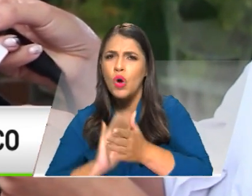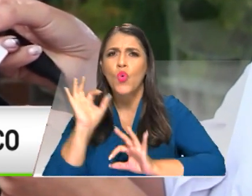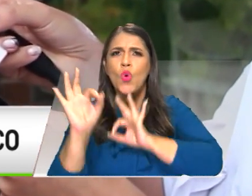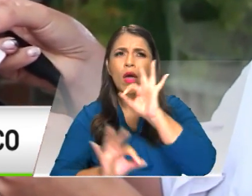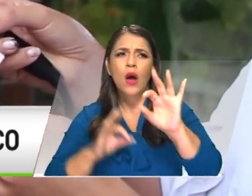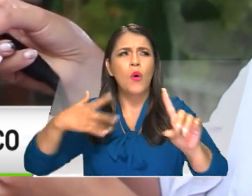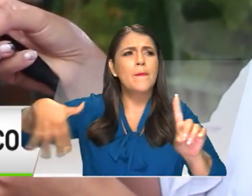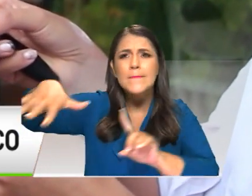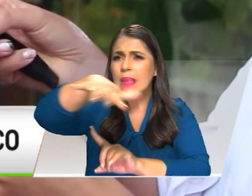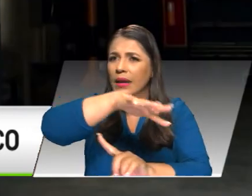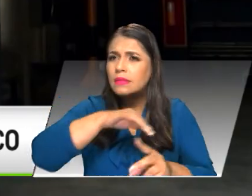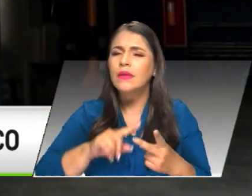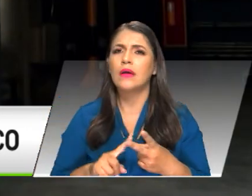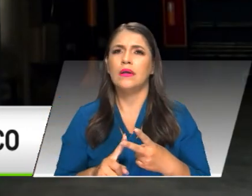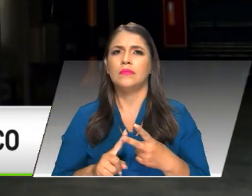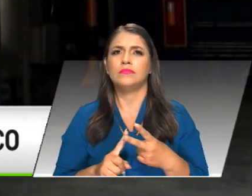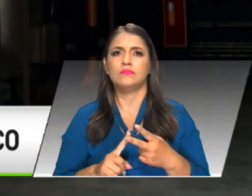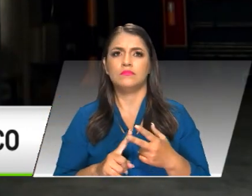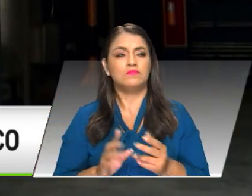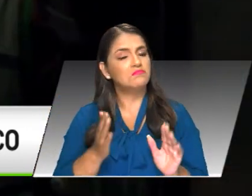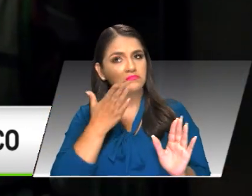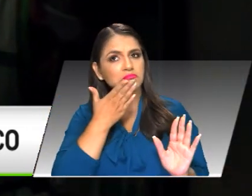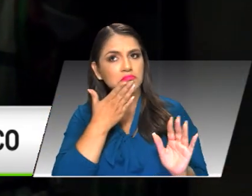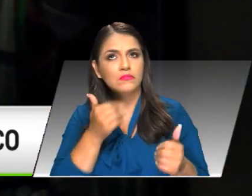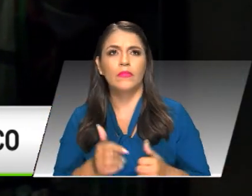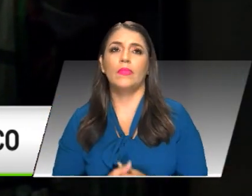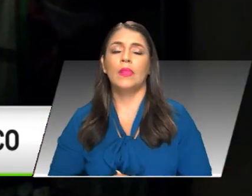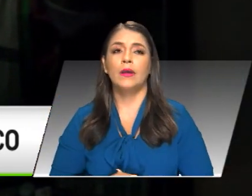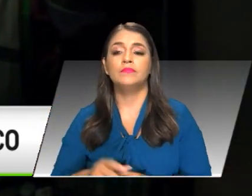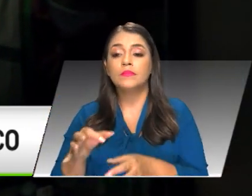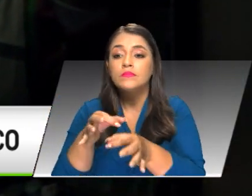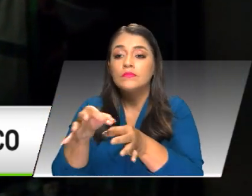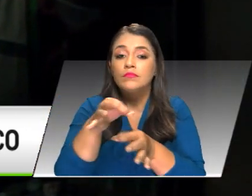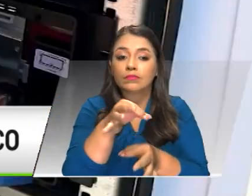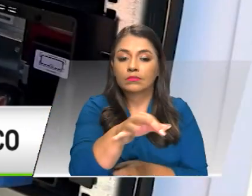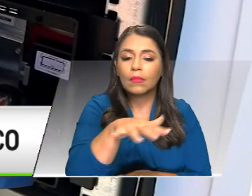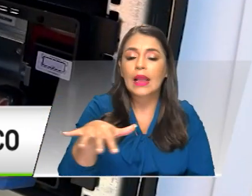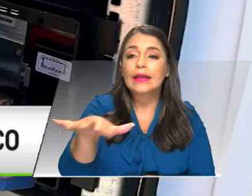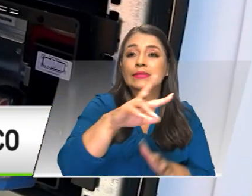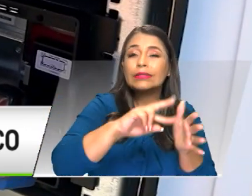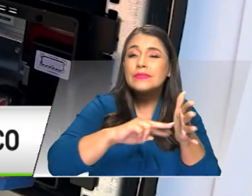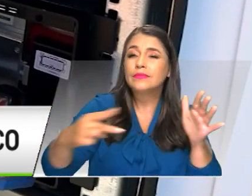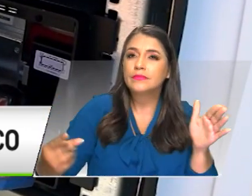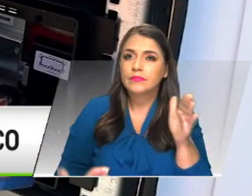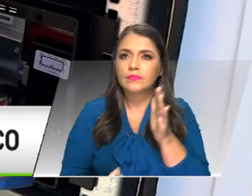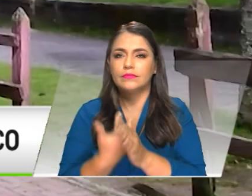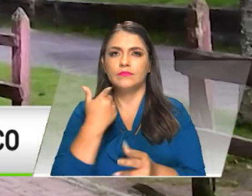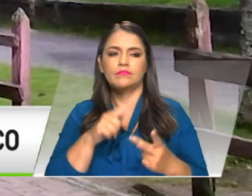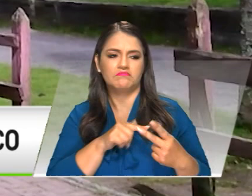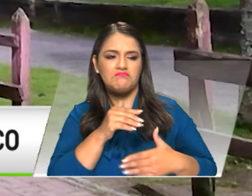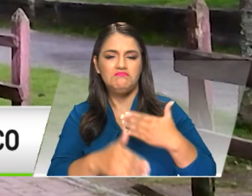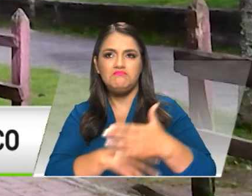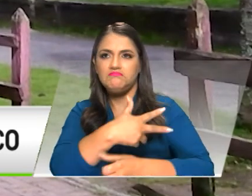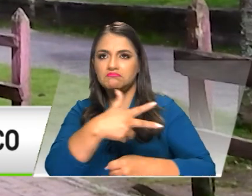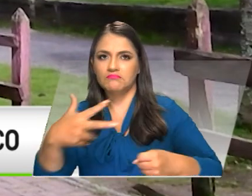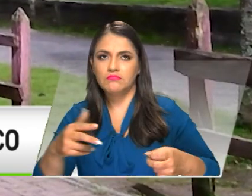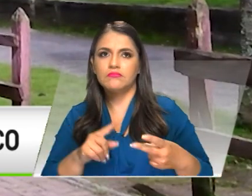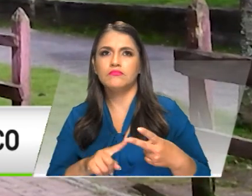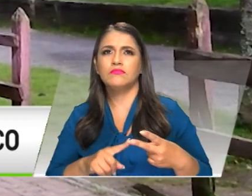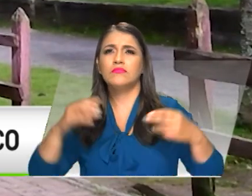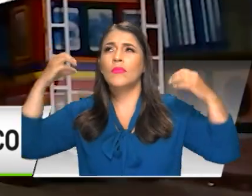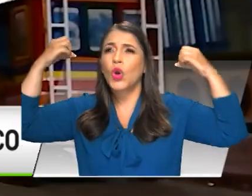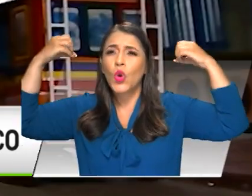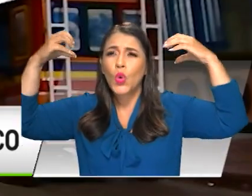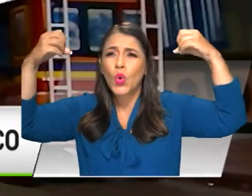atrás a través de banco 2 asimismo en los municipios seguir implementando nuevas tecnologías que optimizan los procesos productivos y se cambiaron las luces convencionales